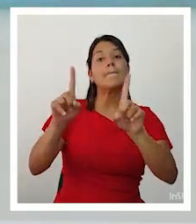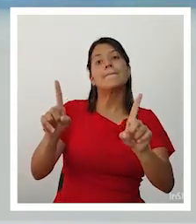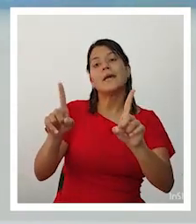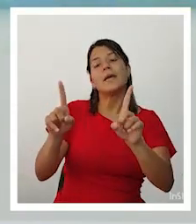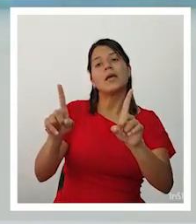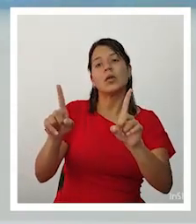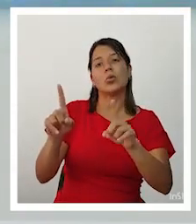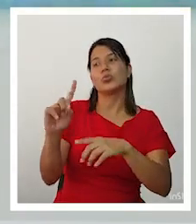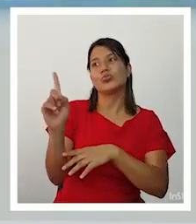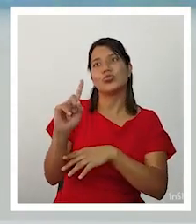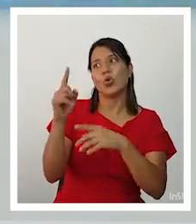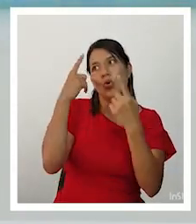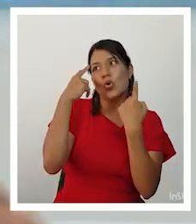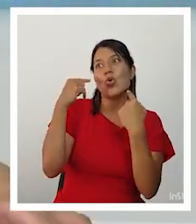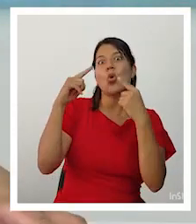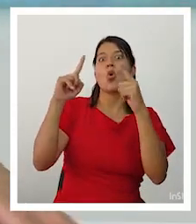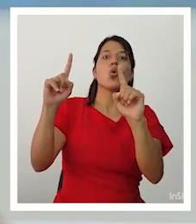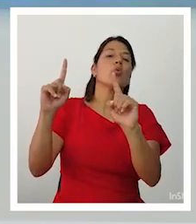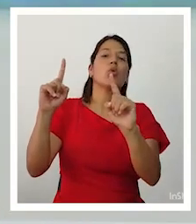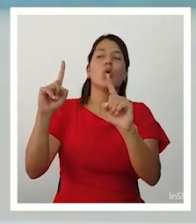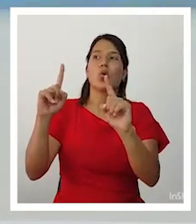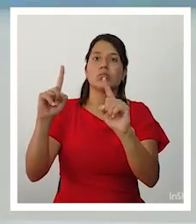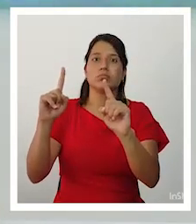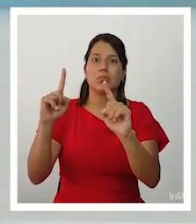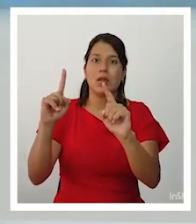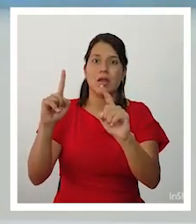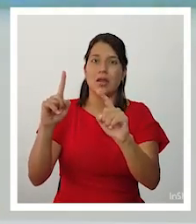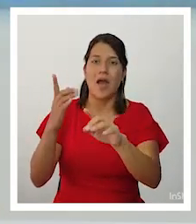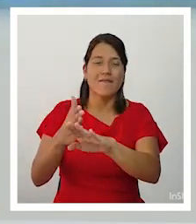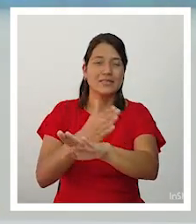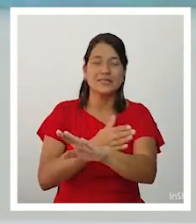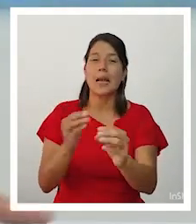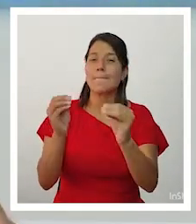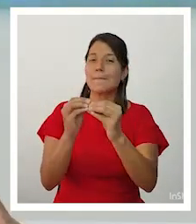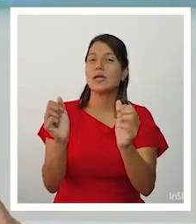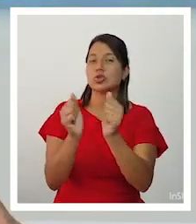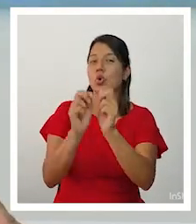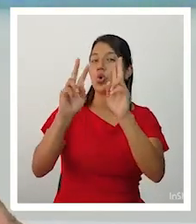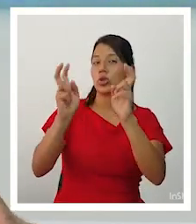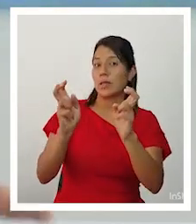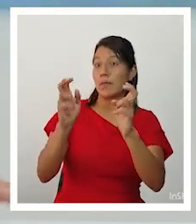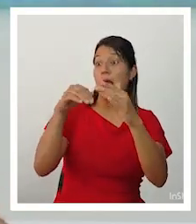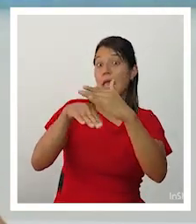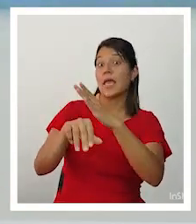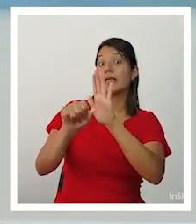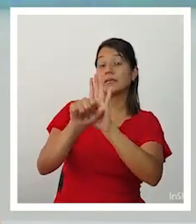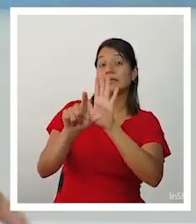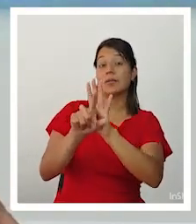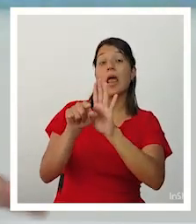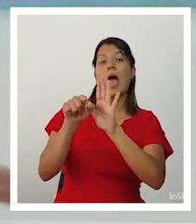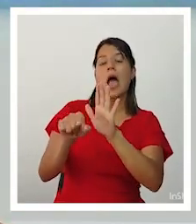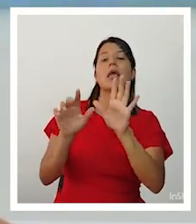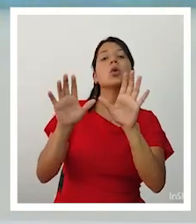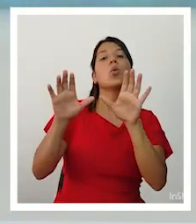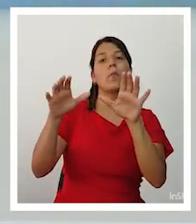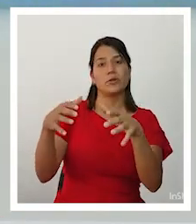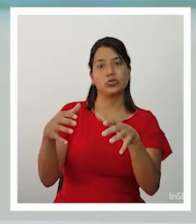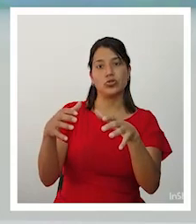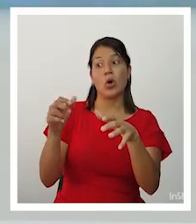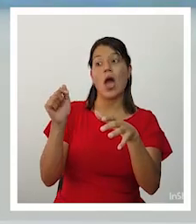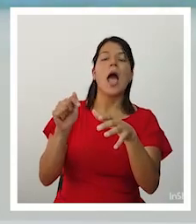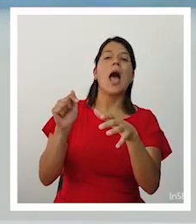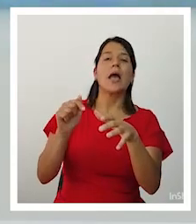a posicionar el tema en sí. A pesar que dentro de la Asamblea Legislativa tenemos una comisión que es de la persona